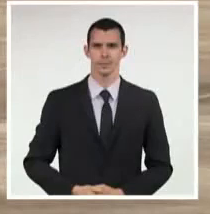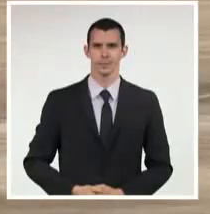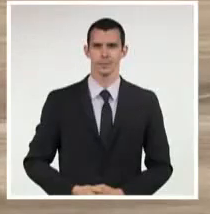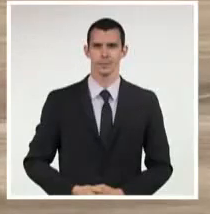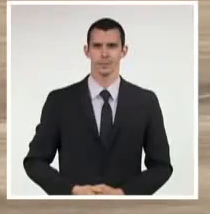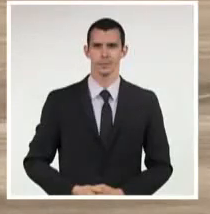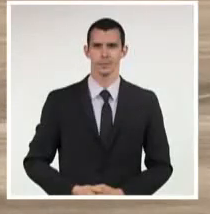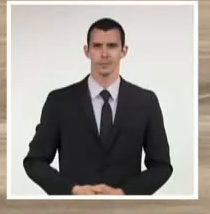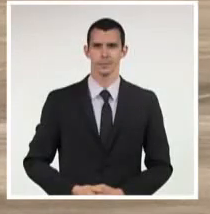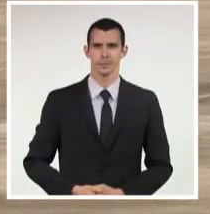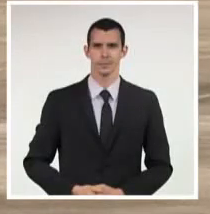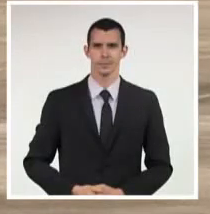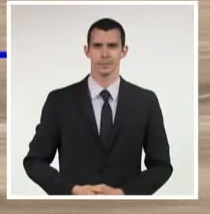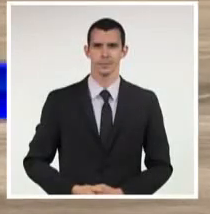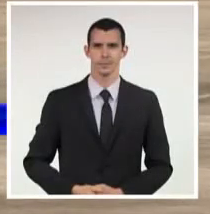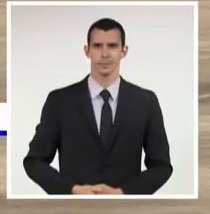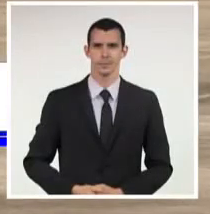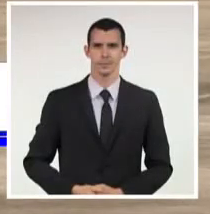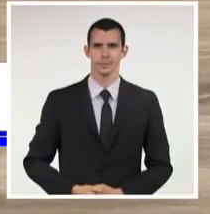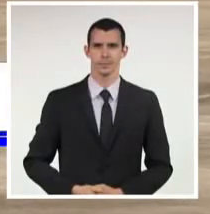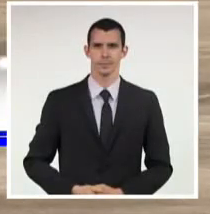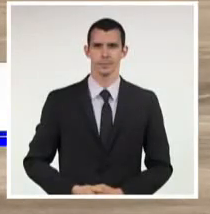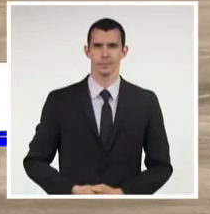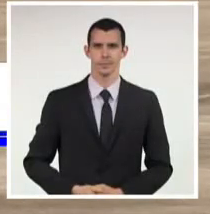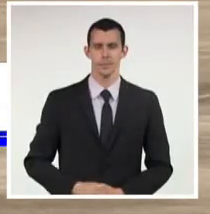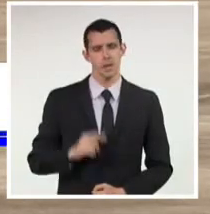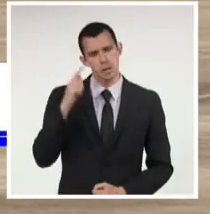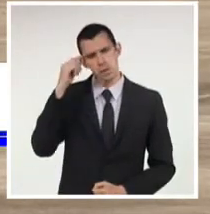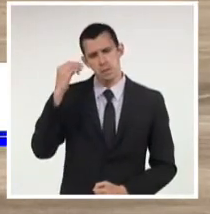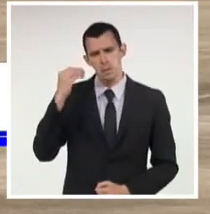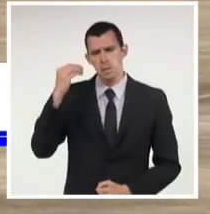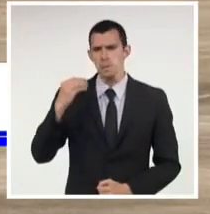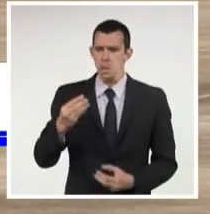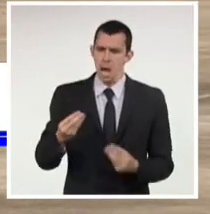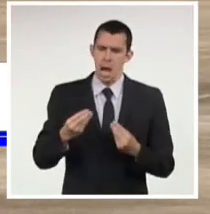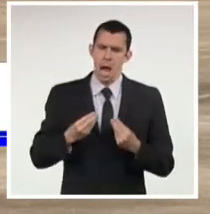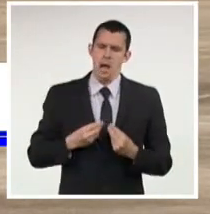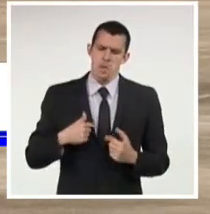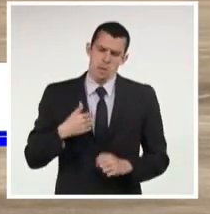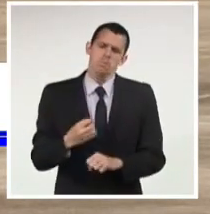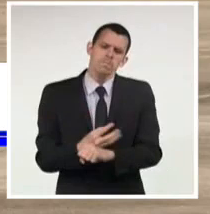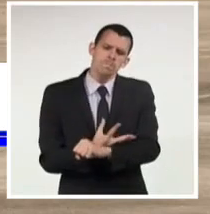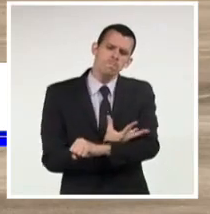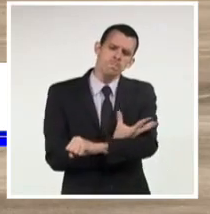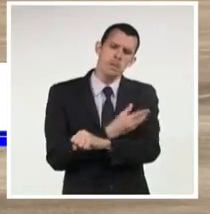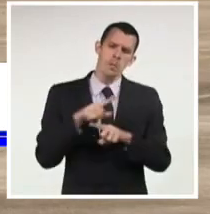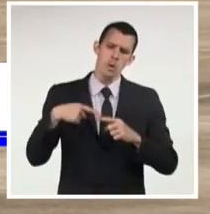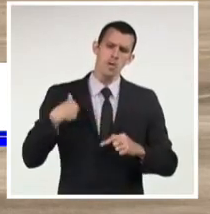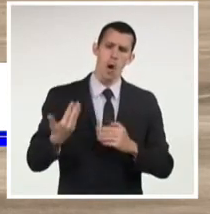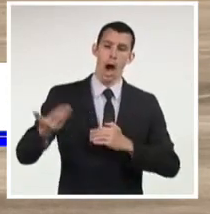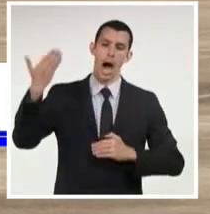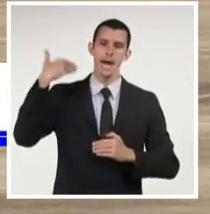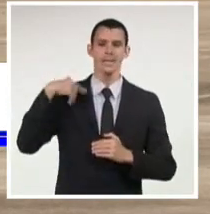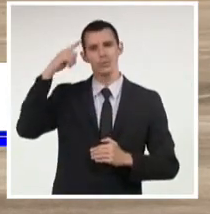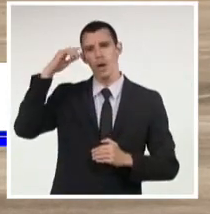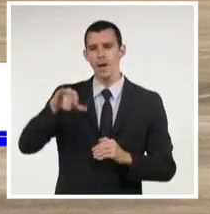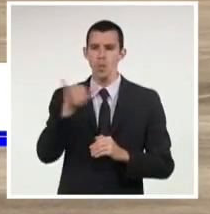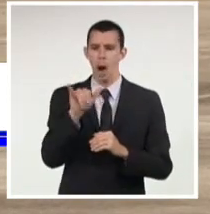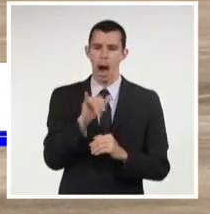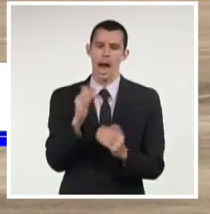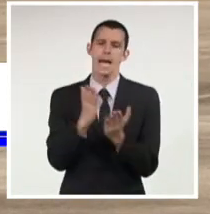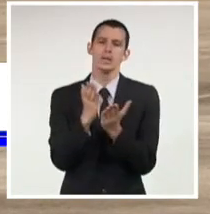Le amaseo porque para mí siempre fue un honor. Desde el punto de vista, desde que estuve en los Camilitos,